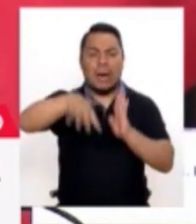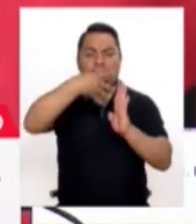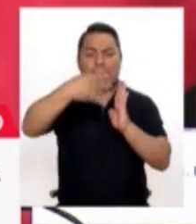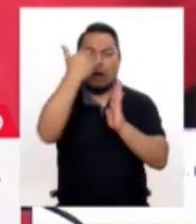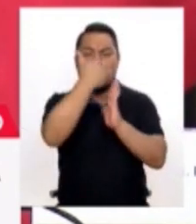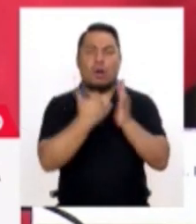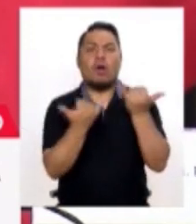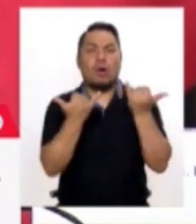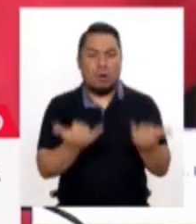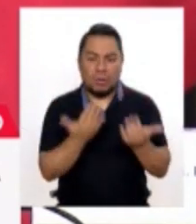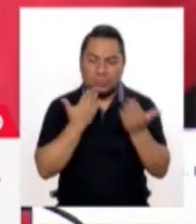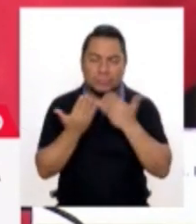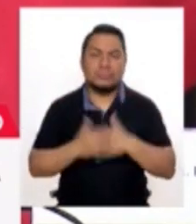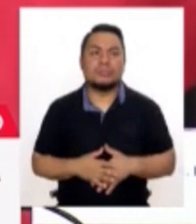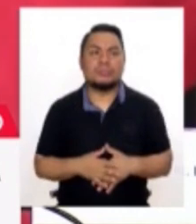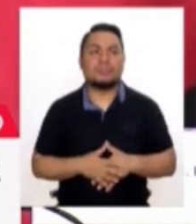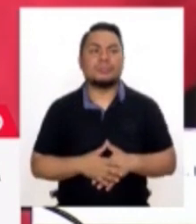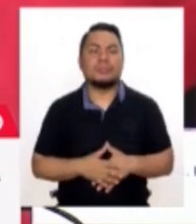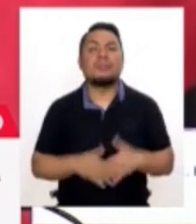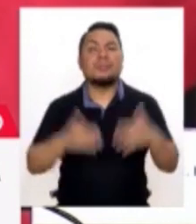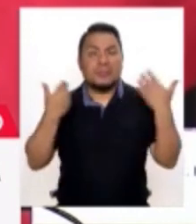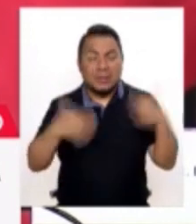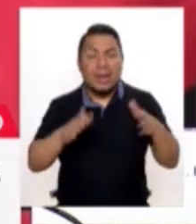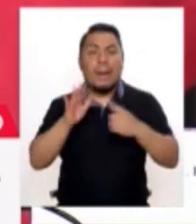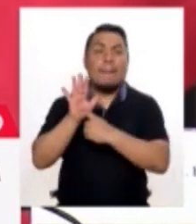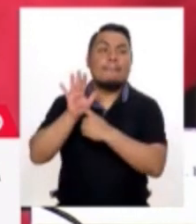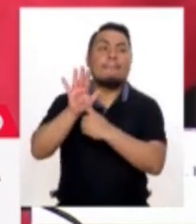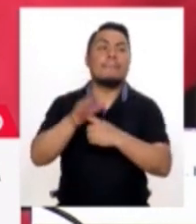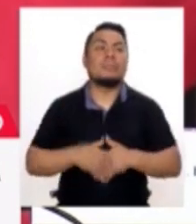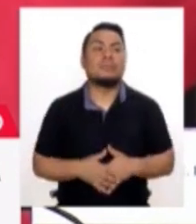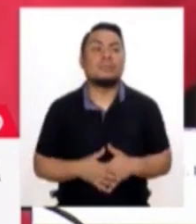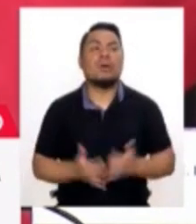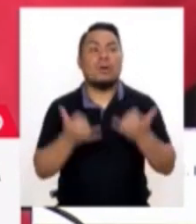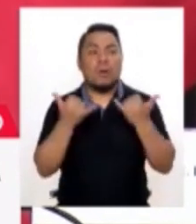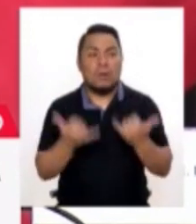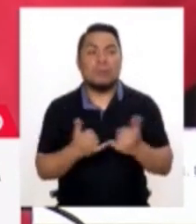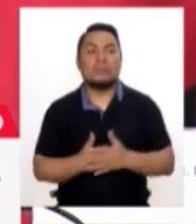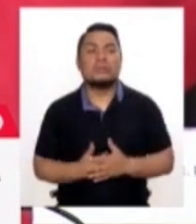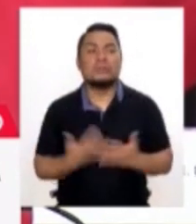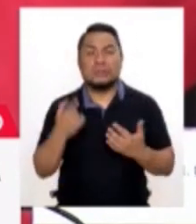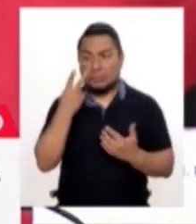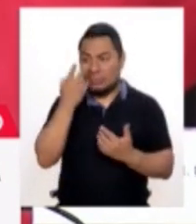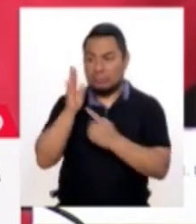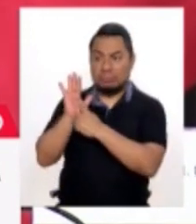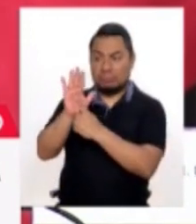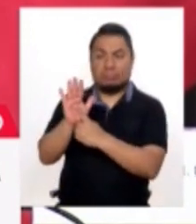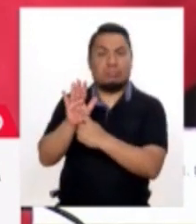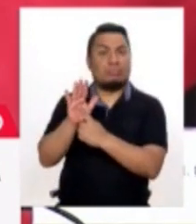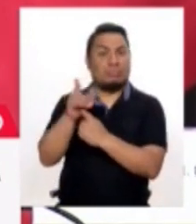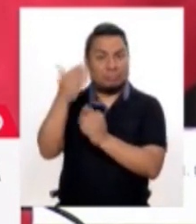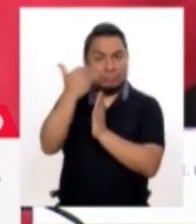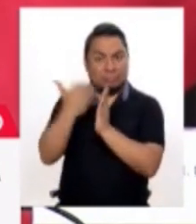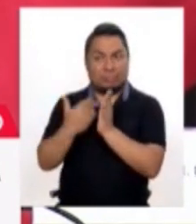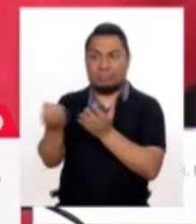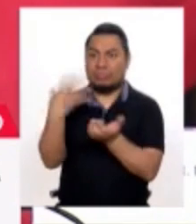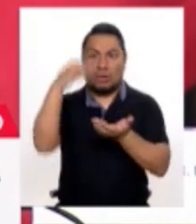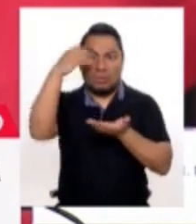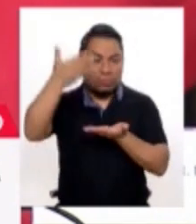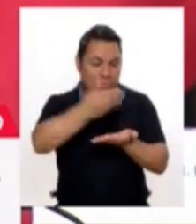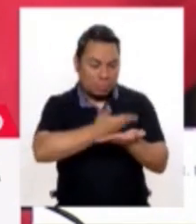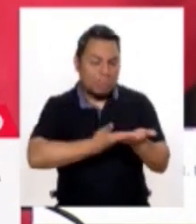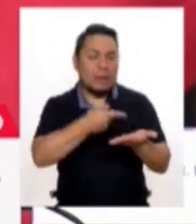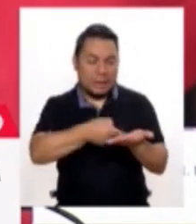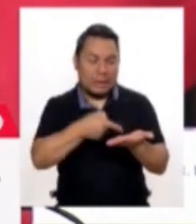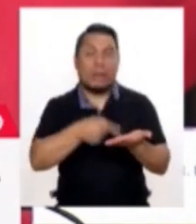hoy. Se ha presentado hoy día, y acá lo tenemos, todo lo que esté